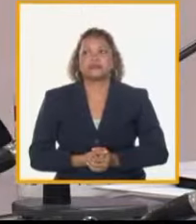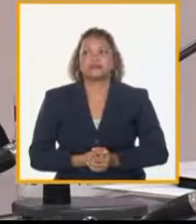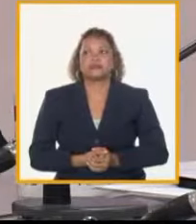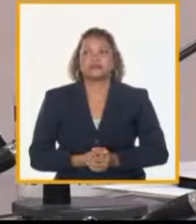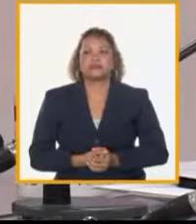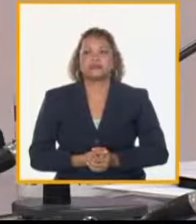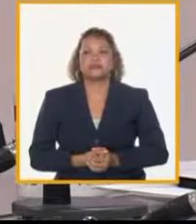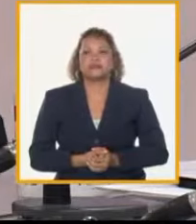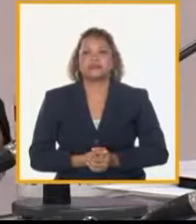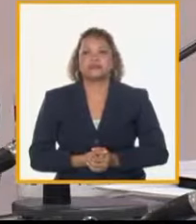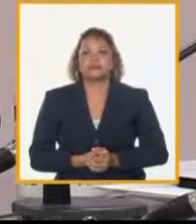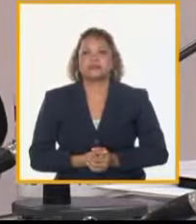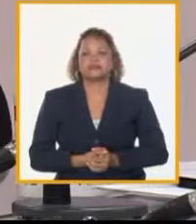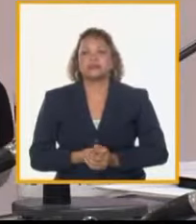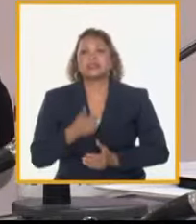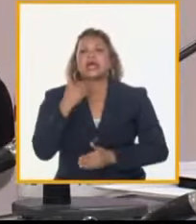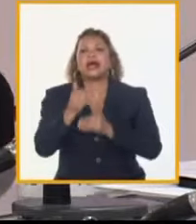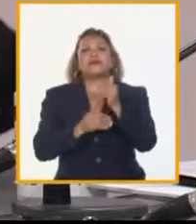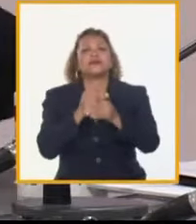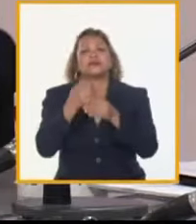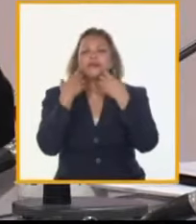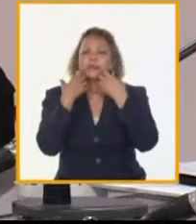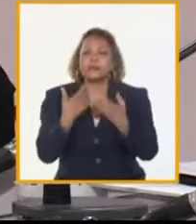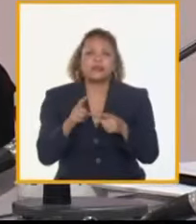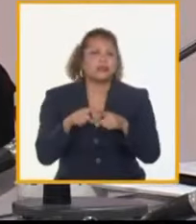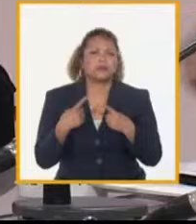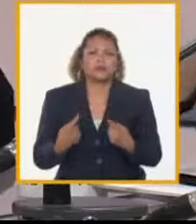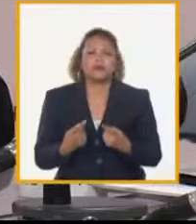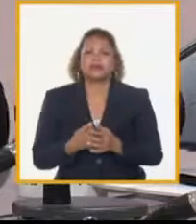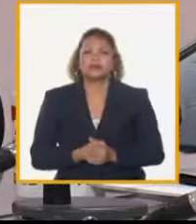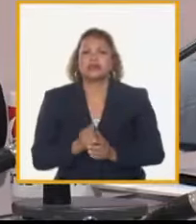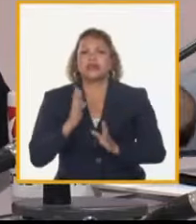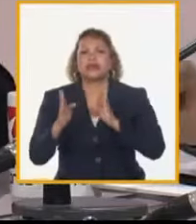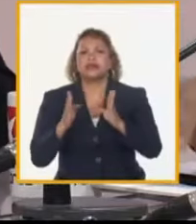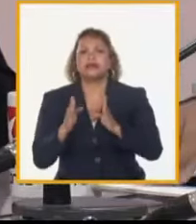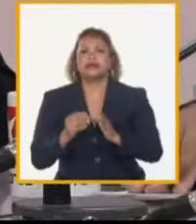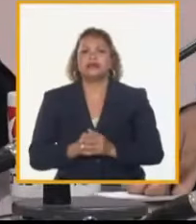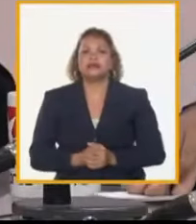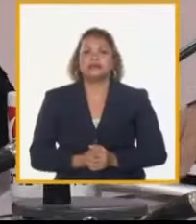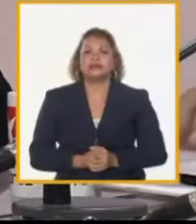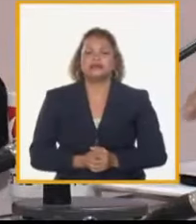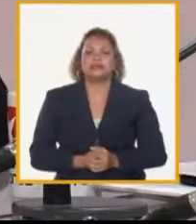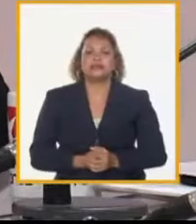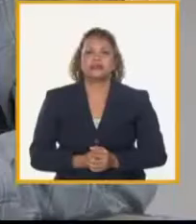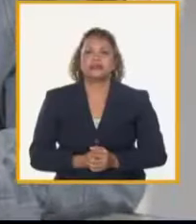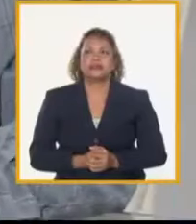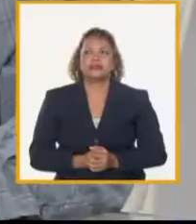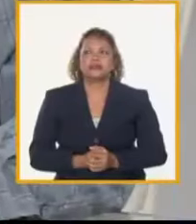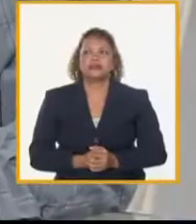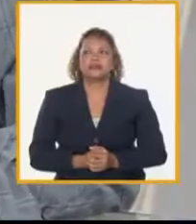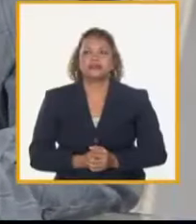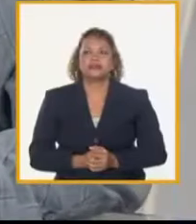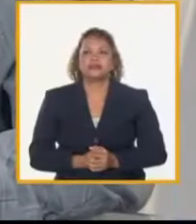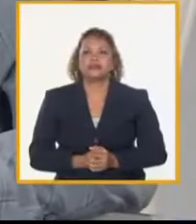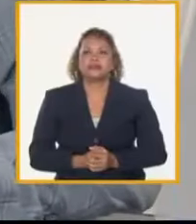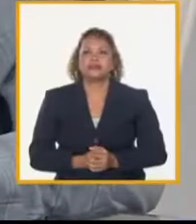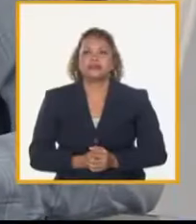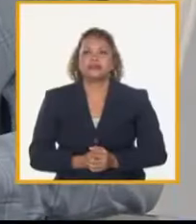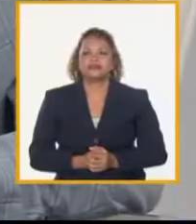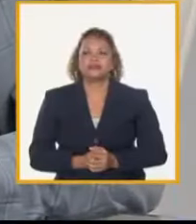Empresarial? ¿Cuáles serían las proyecciones más importantes para la etapa inmediata? Bueno, Randy, nosotros